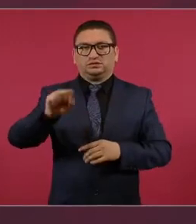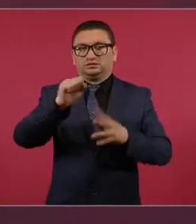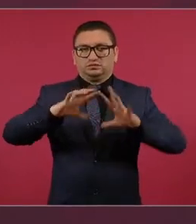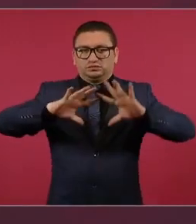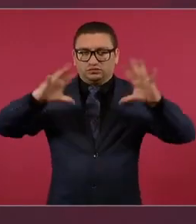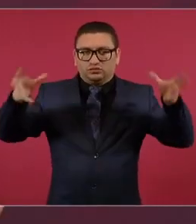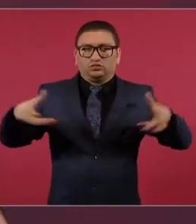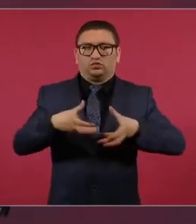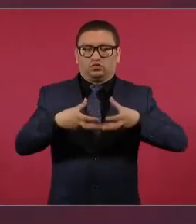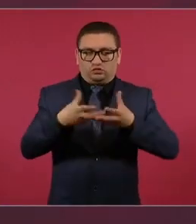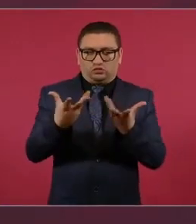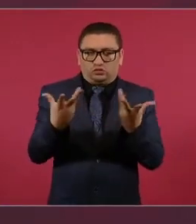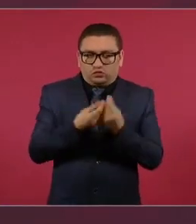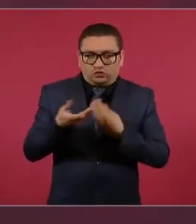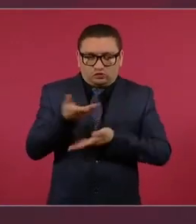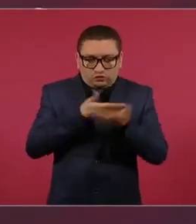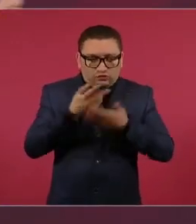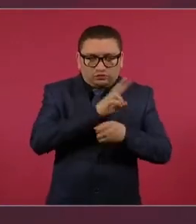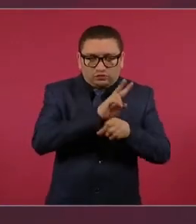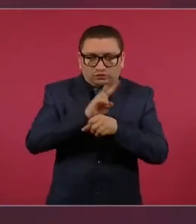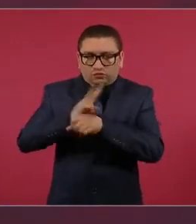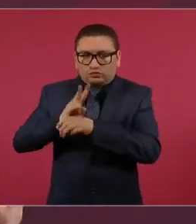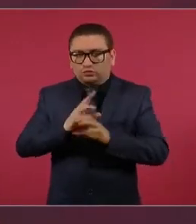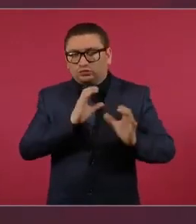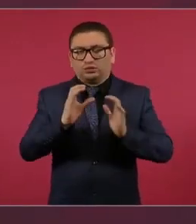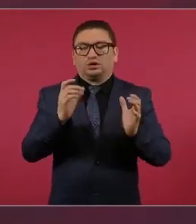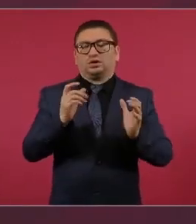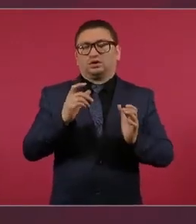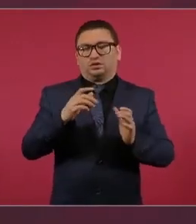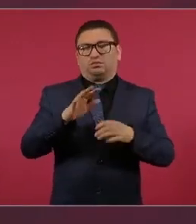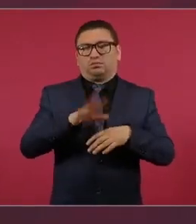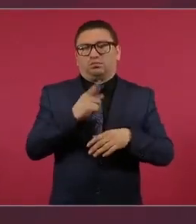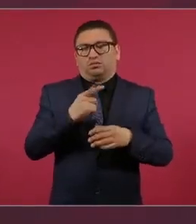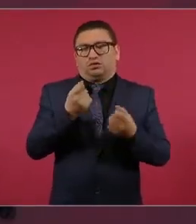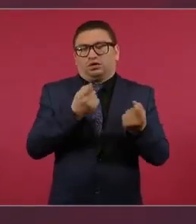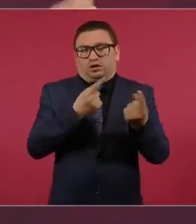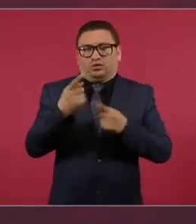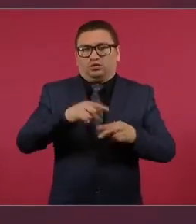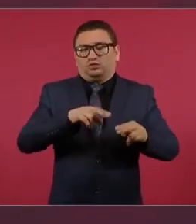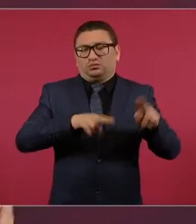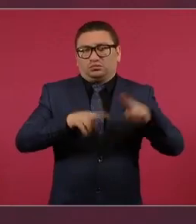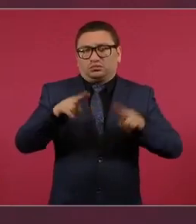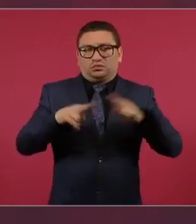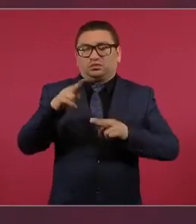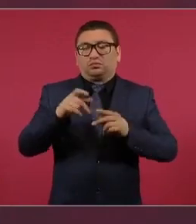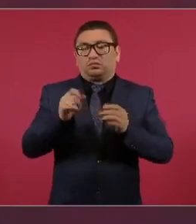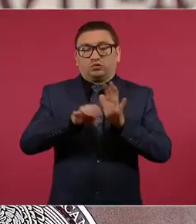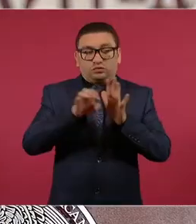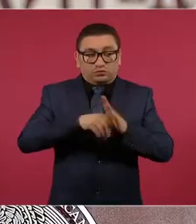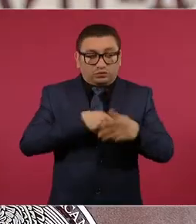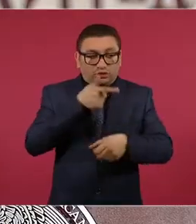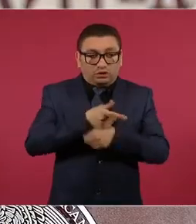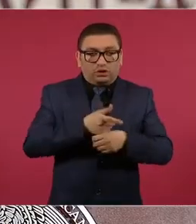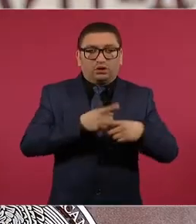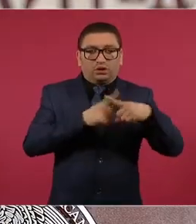consorcio de vigilancia genómica que es algunos de las de las variantes que salen positivas a covid